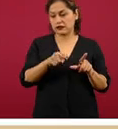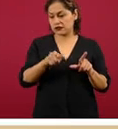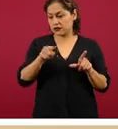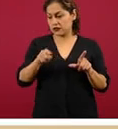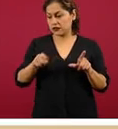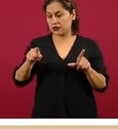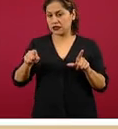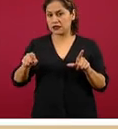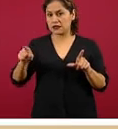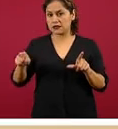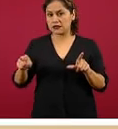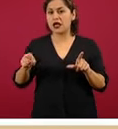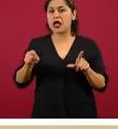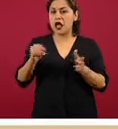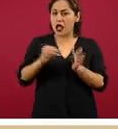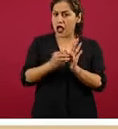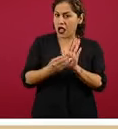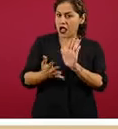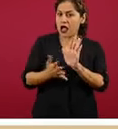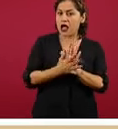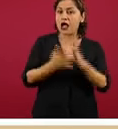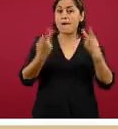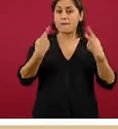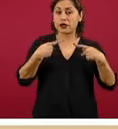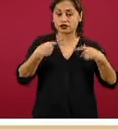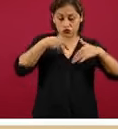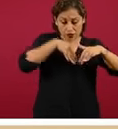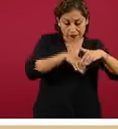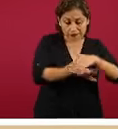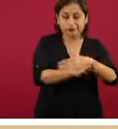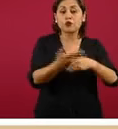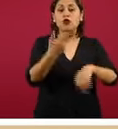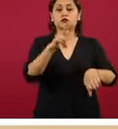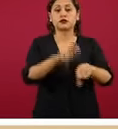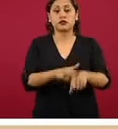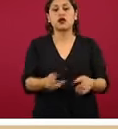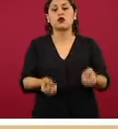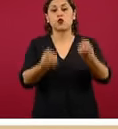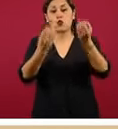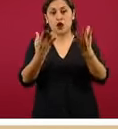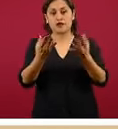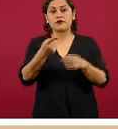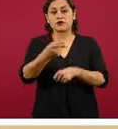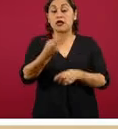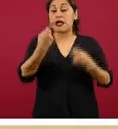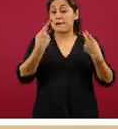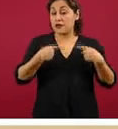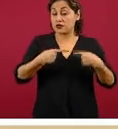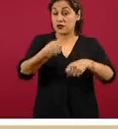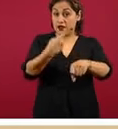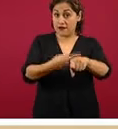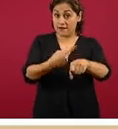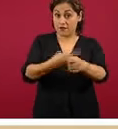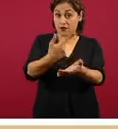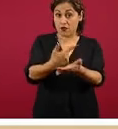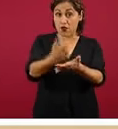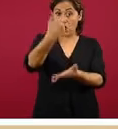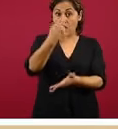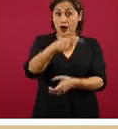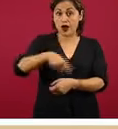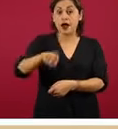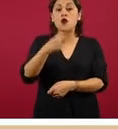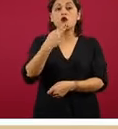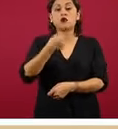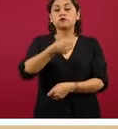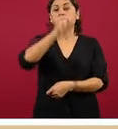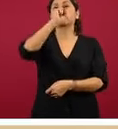cuántas personas están actualmente hospitalizadas, tanto en pacientes con intubación, que es la línea que está por